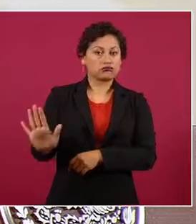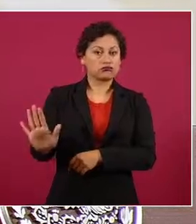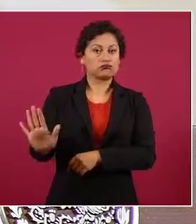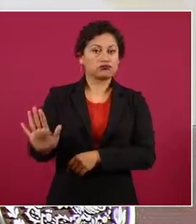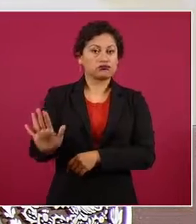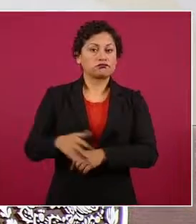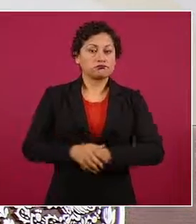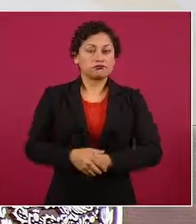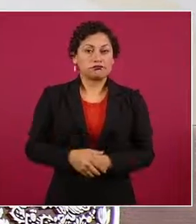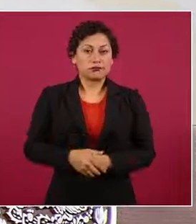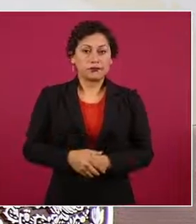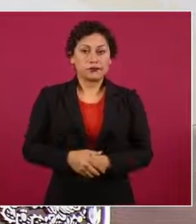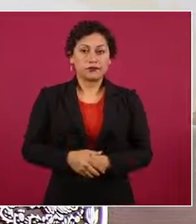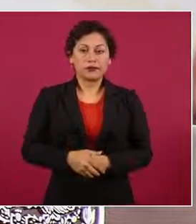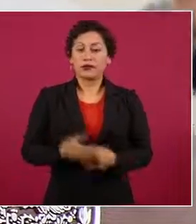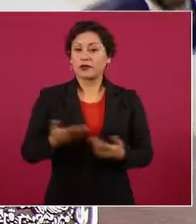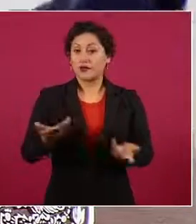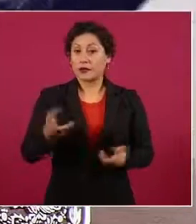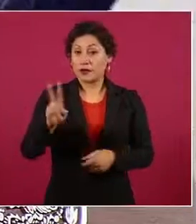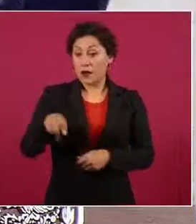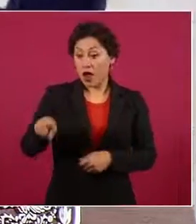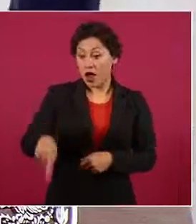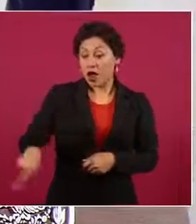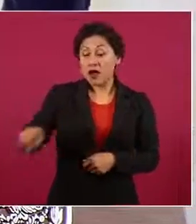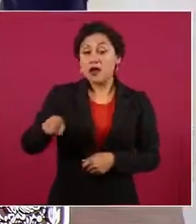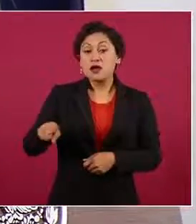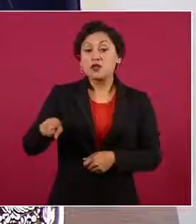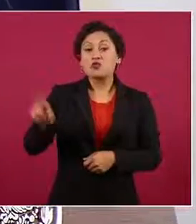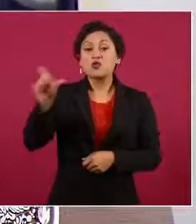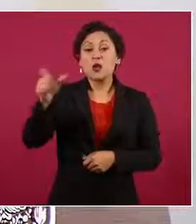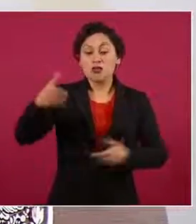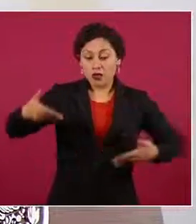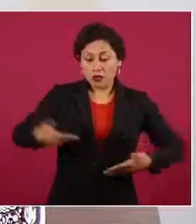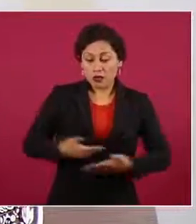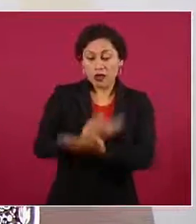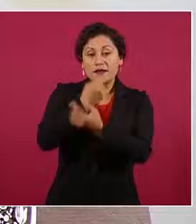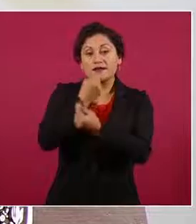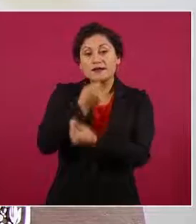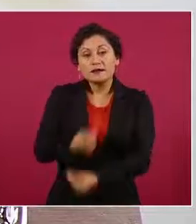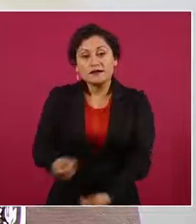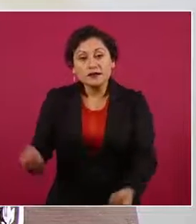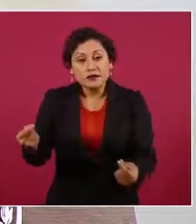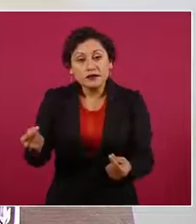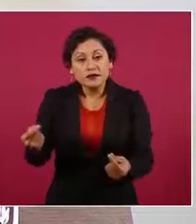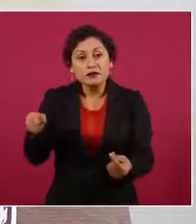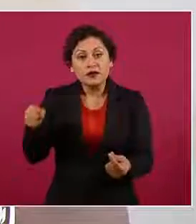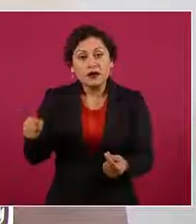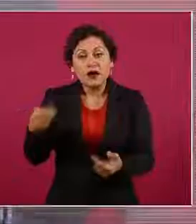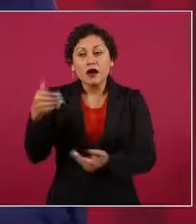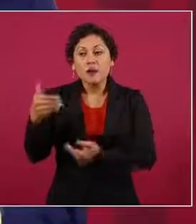Y empiezan desde niños dando servicio a la comunidad,